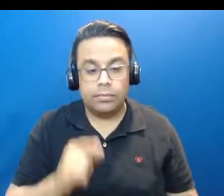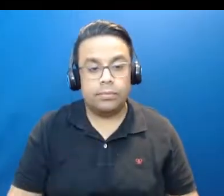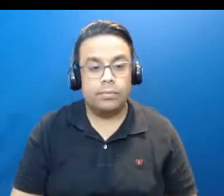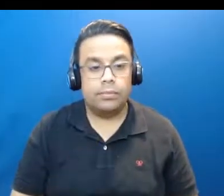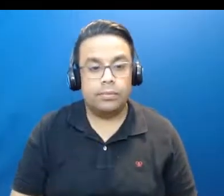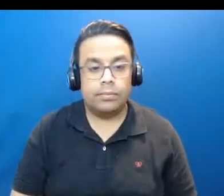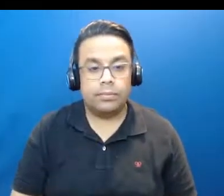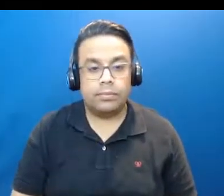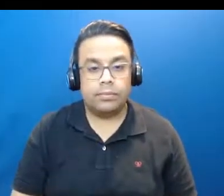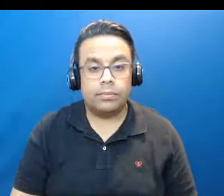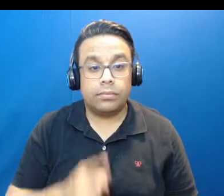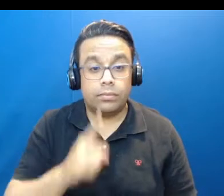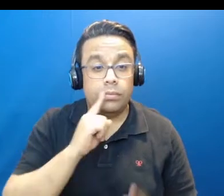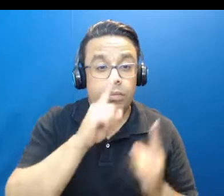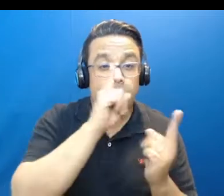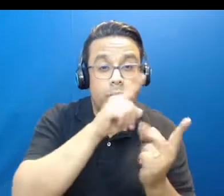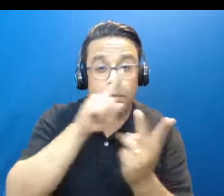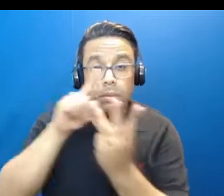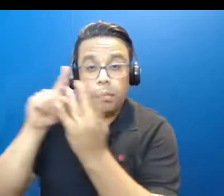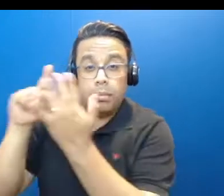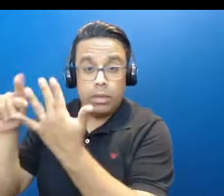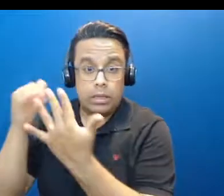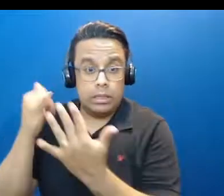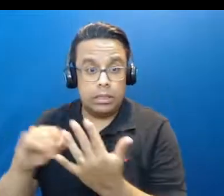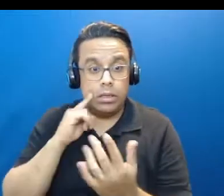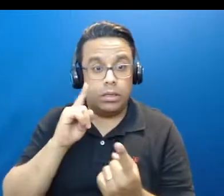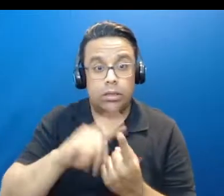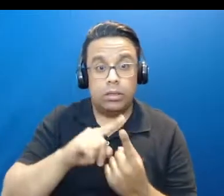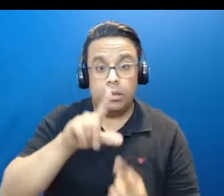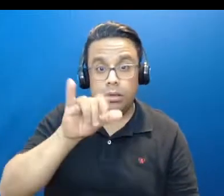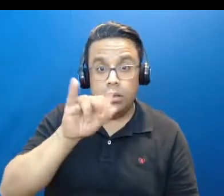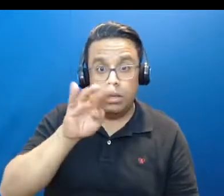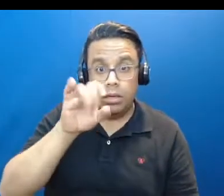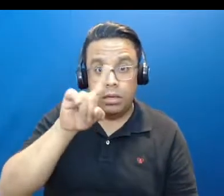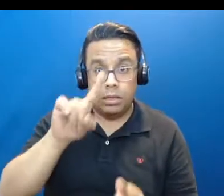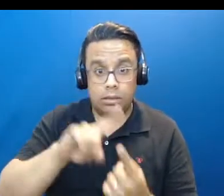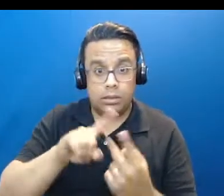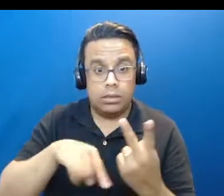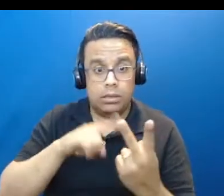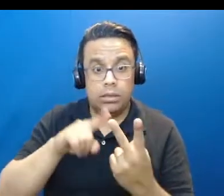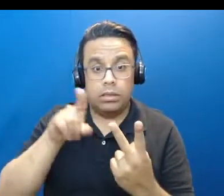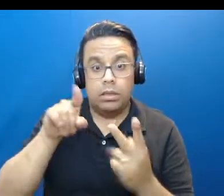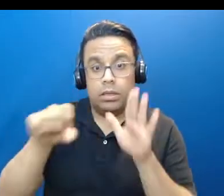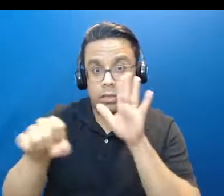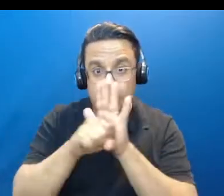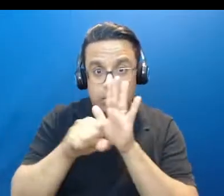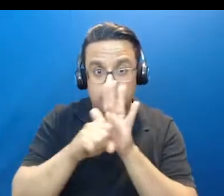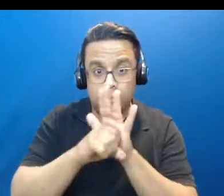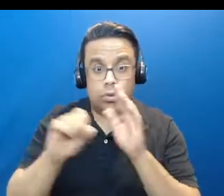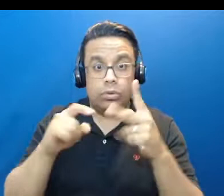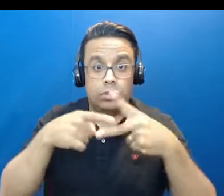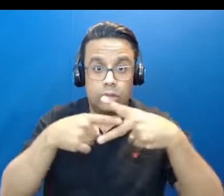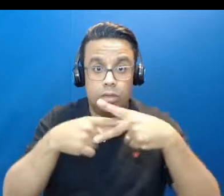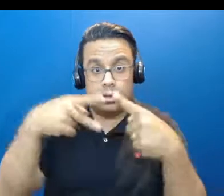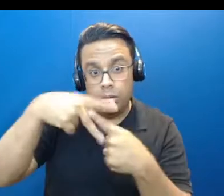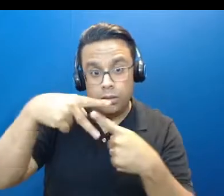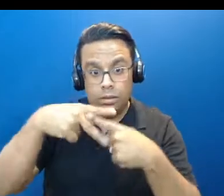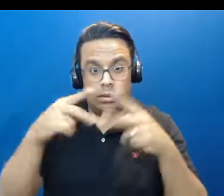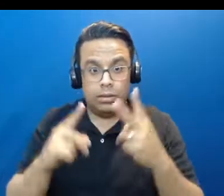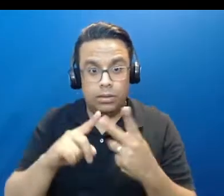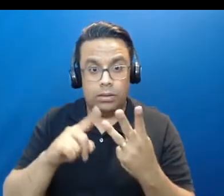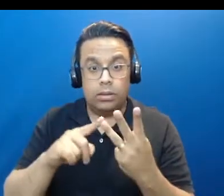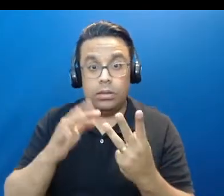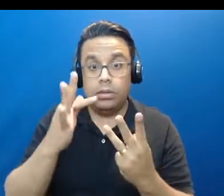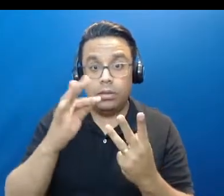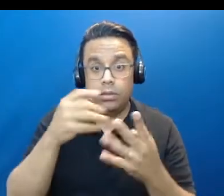estas etiquetas. Tenemos la primera que se llama líneas, la segunda se llama símbolos y cabezas de flecha, la tercera es